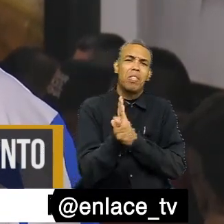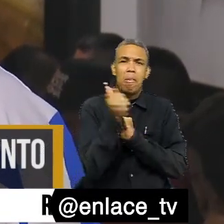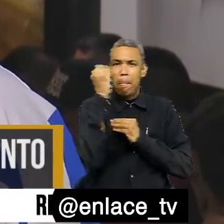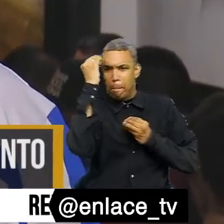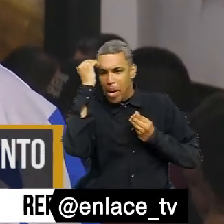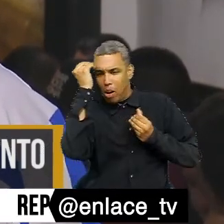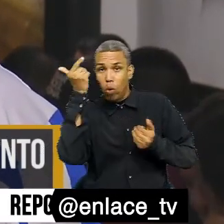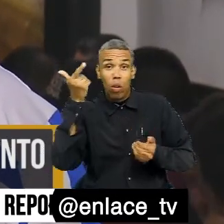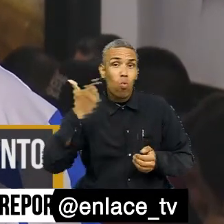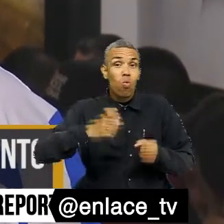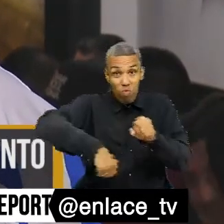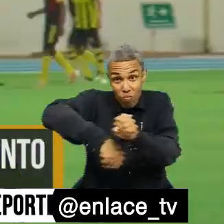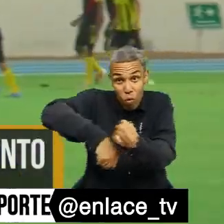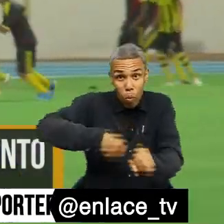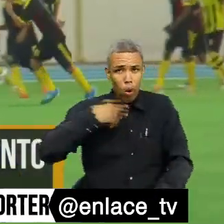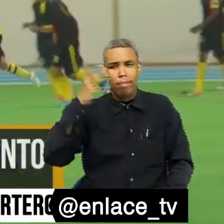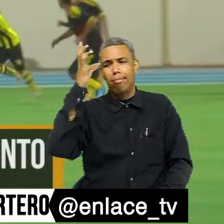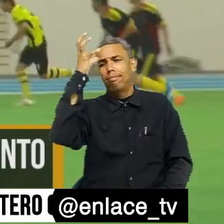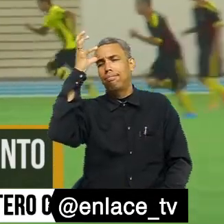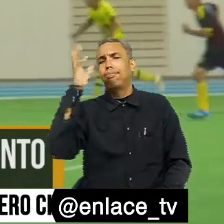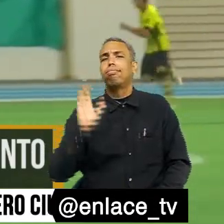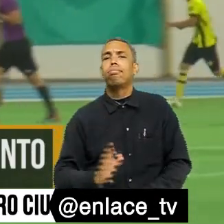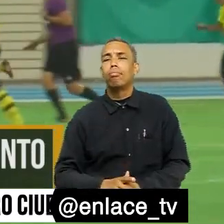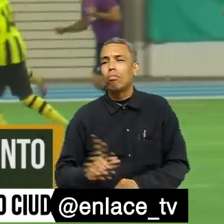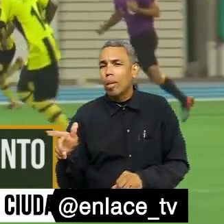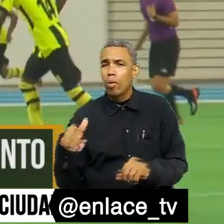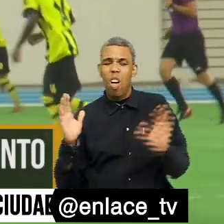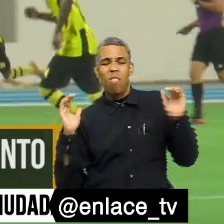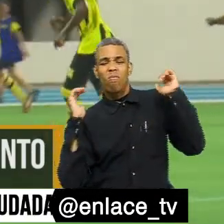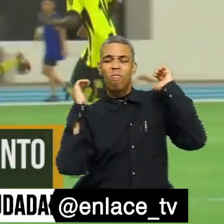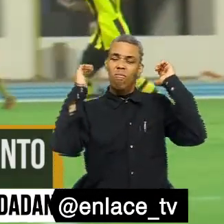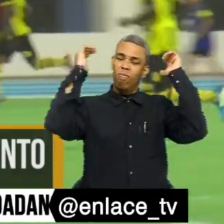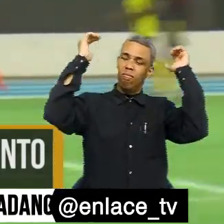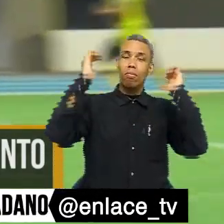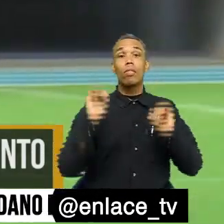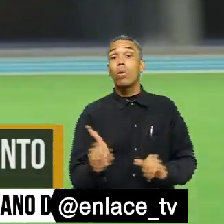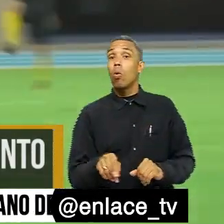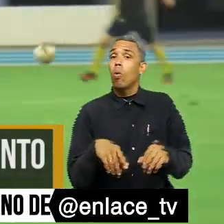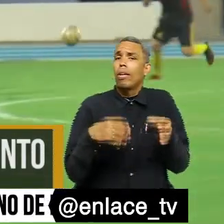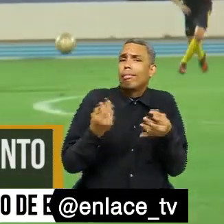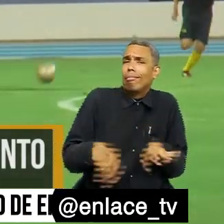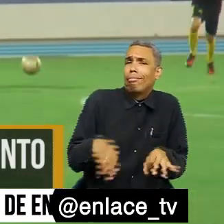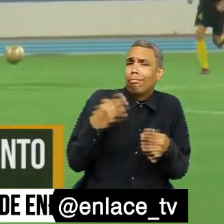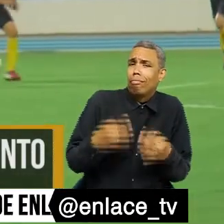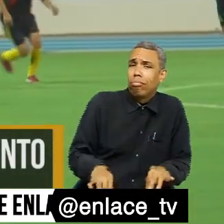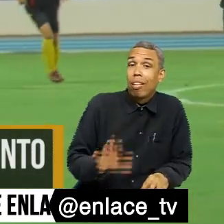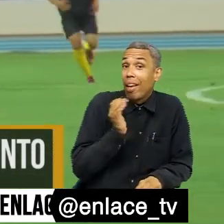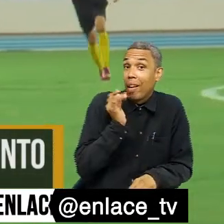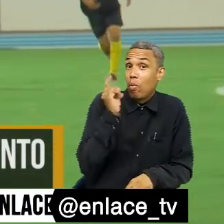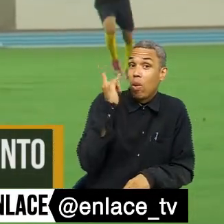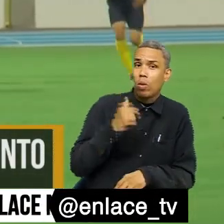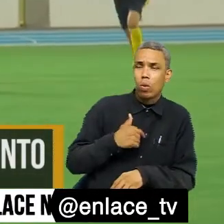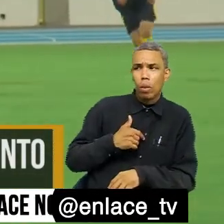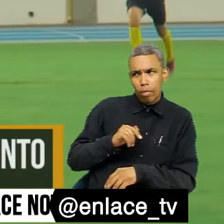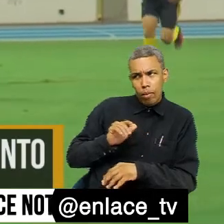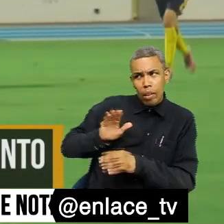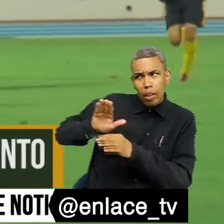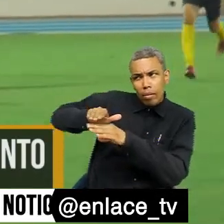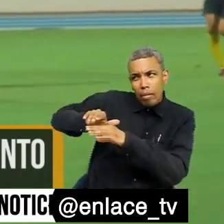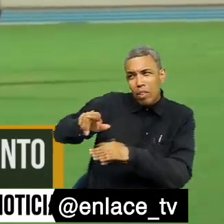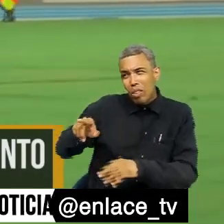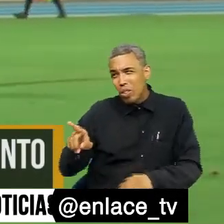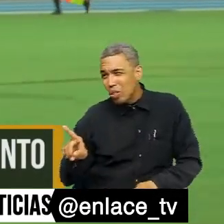sabiduría también quiere aprender. Y ahí, entre diálogo y diálogo, él también valora